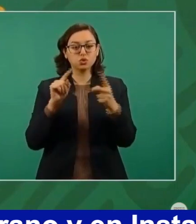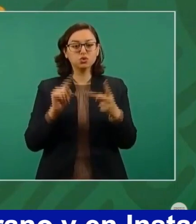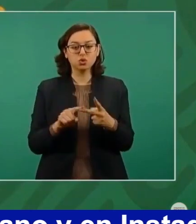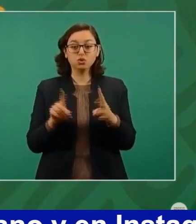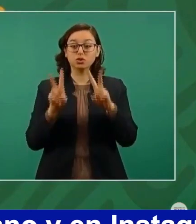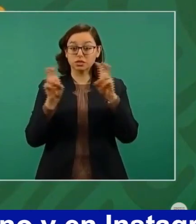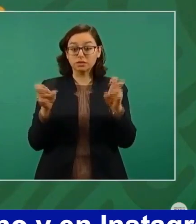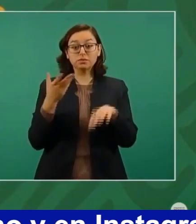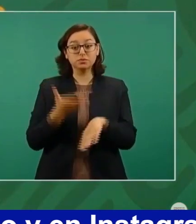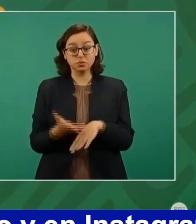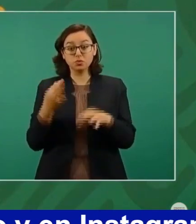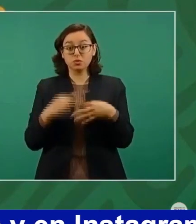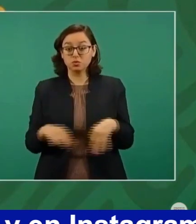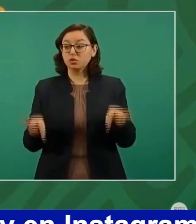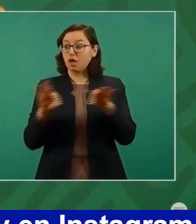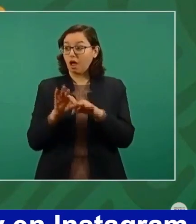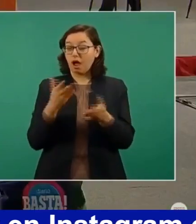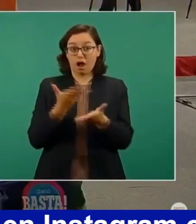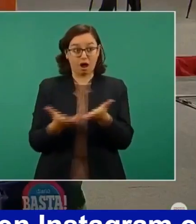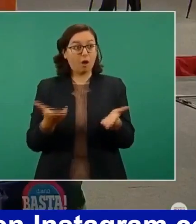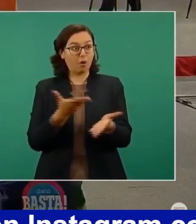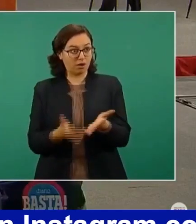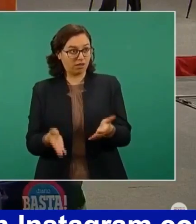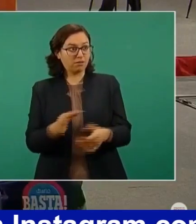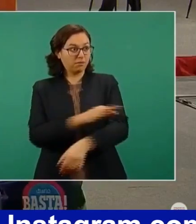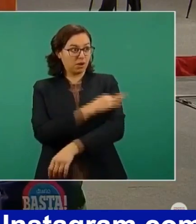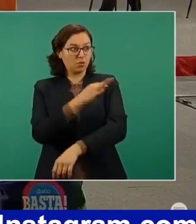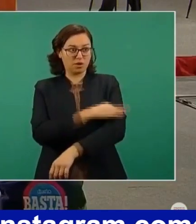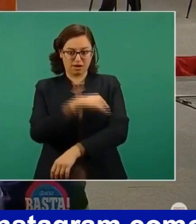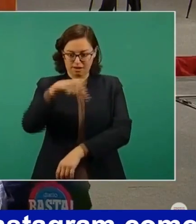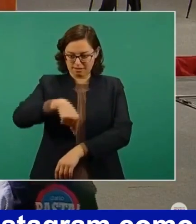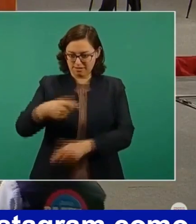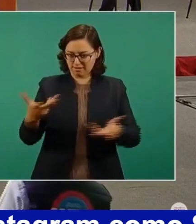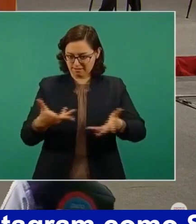la posibilidad de tener vacunas producidas aquí.